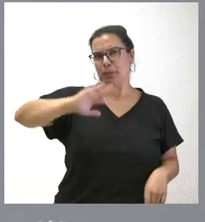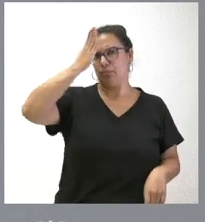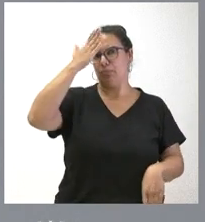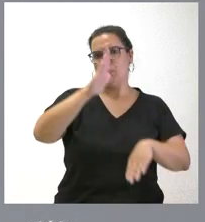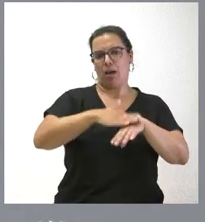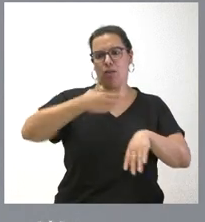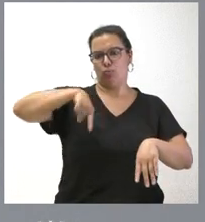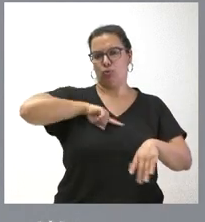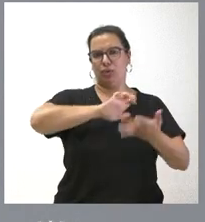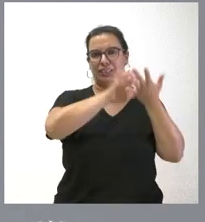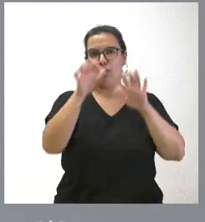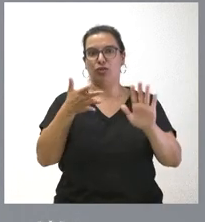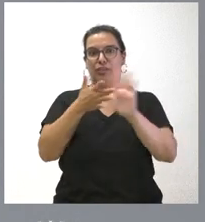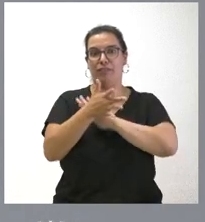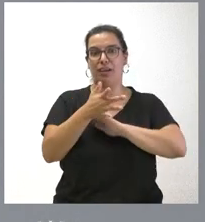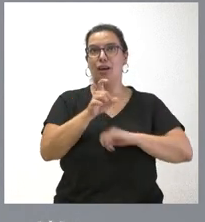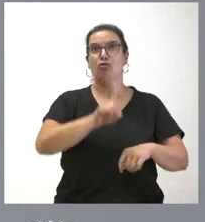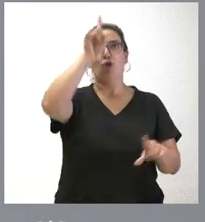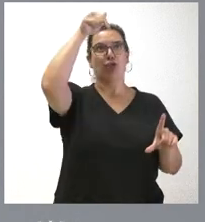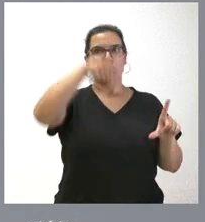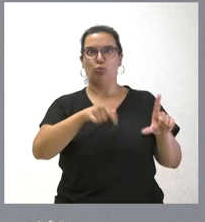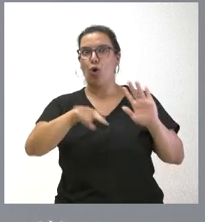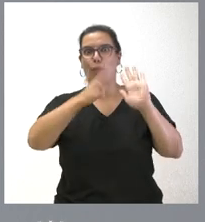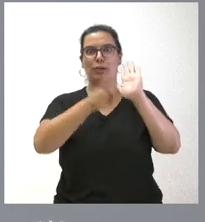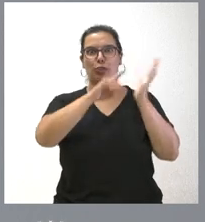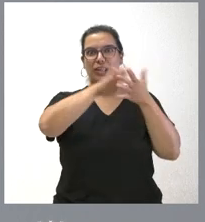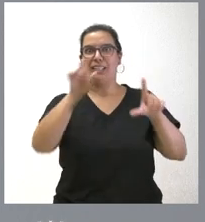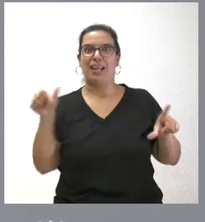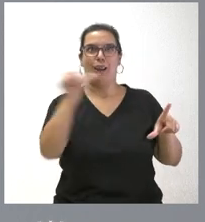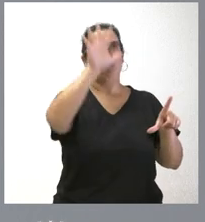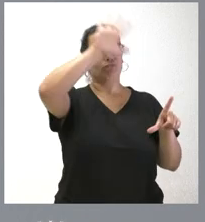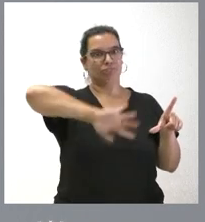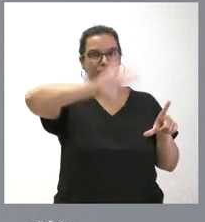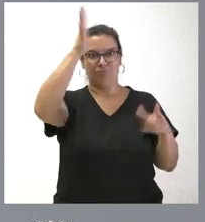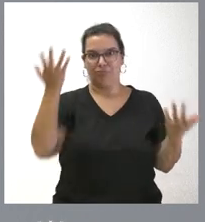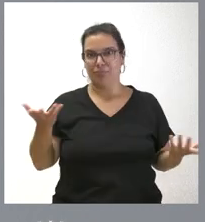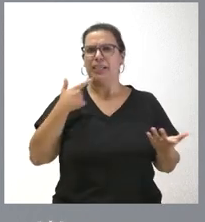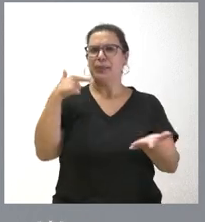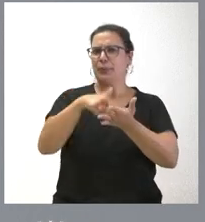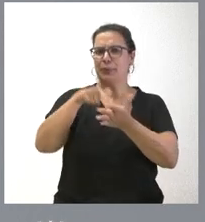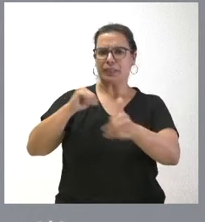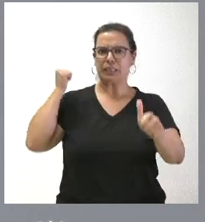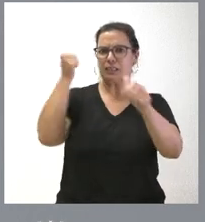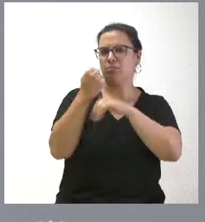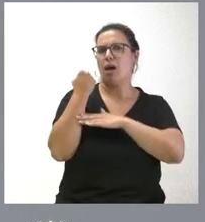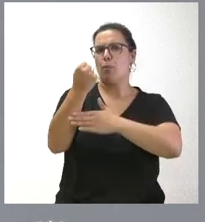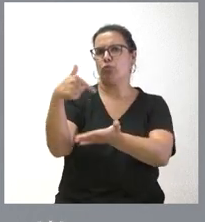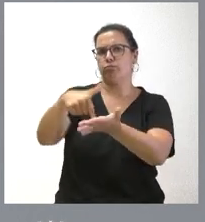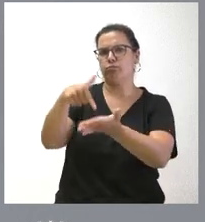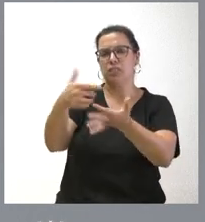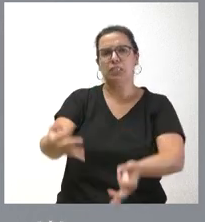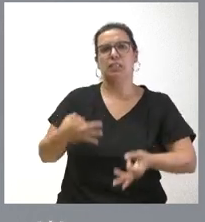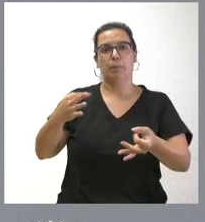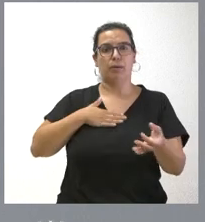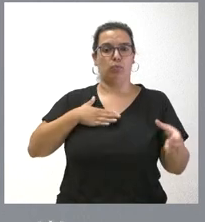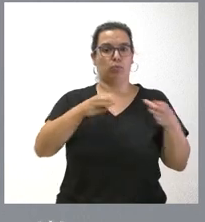el occidente de norte a sur y que siempre ha tenido una reivindicación y un respaldo y una exigencia por parte de la junta de